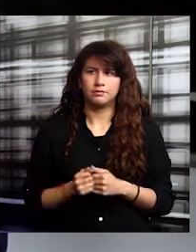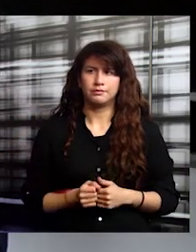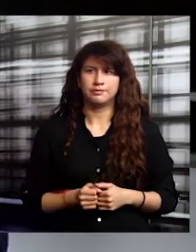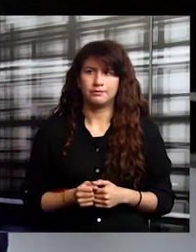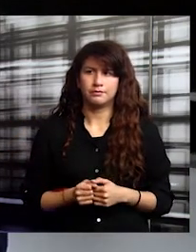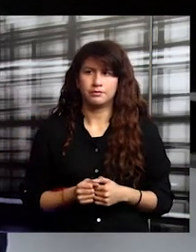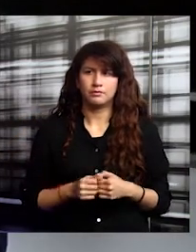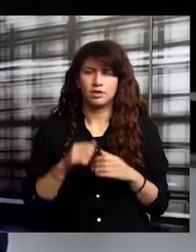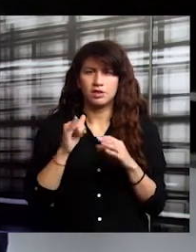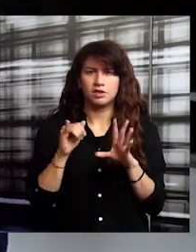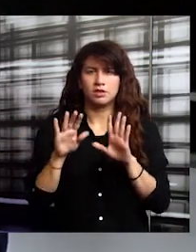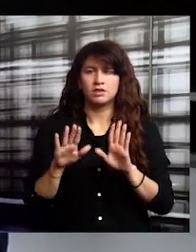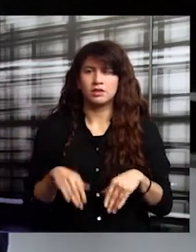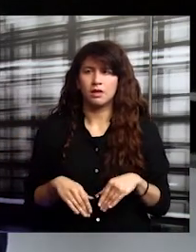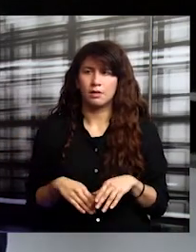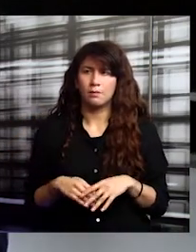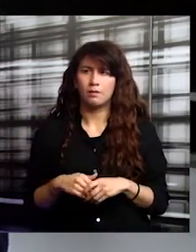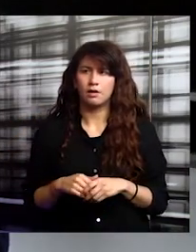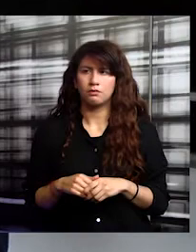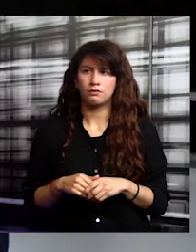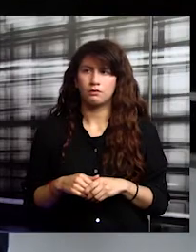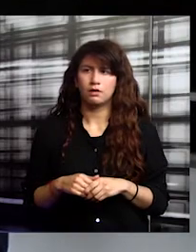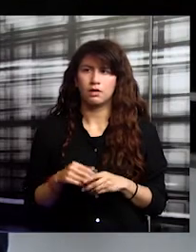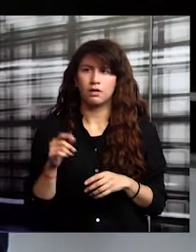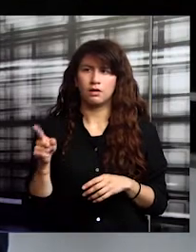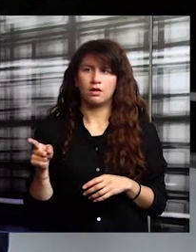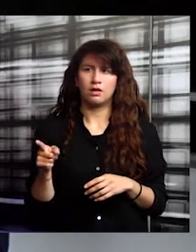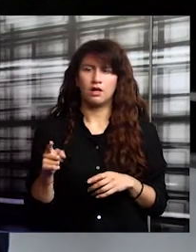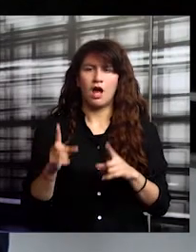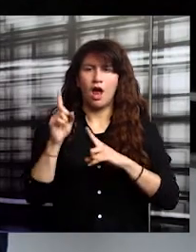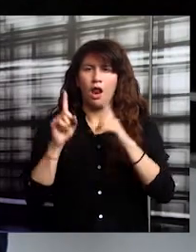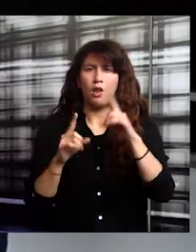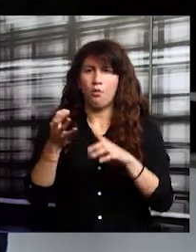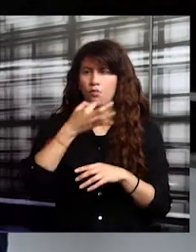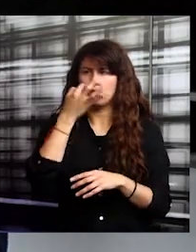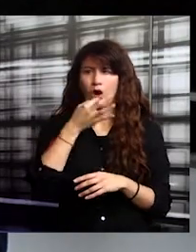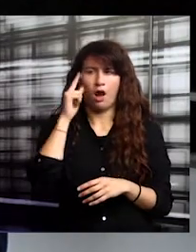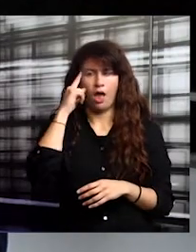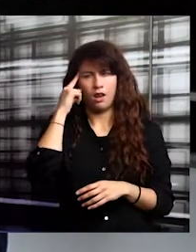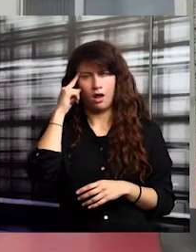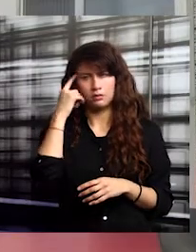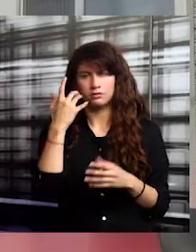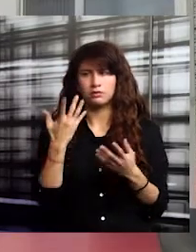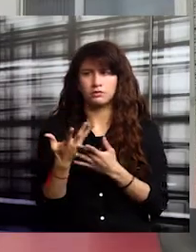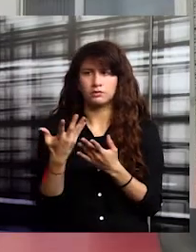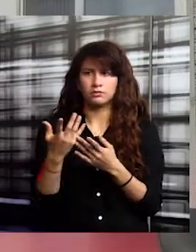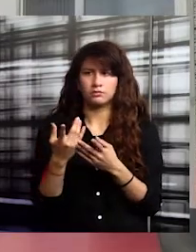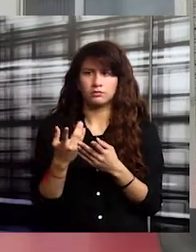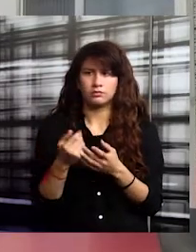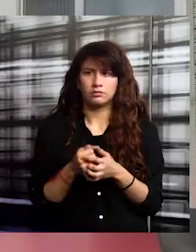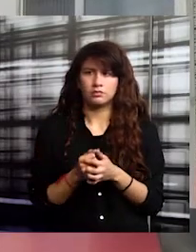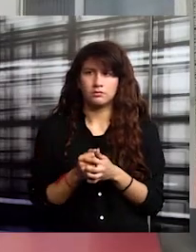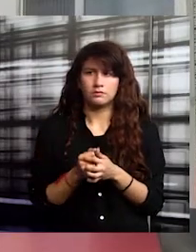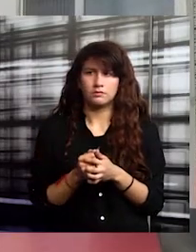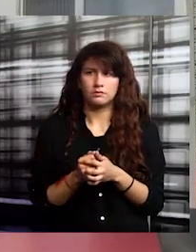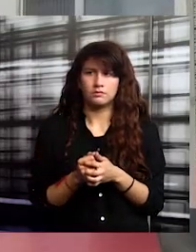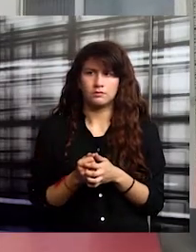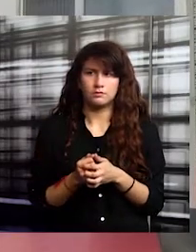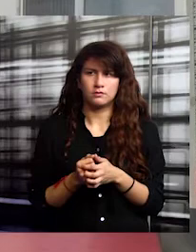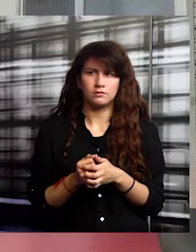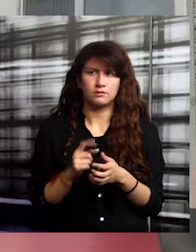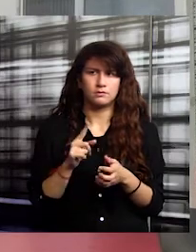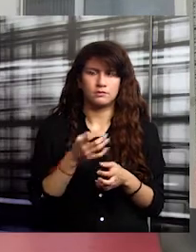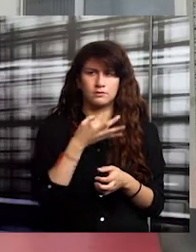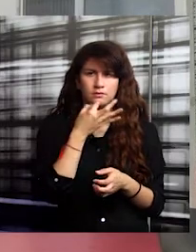detalles pendientes. Sí, hay varios. Y entre eso yo creo que está que se coloquen bien de acuerdo con aquello. Exactamente. Por ejemplo, ¿cómo vamos a elegir